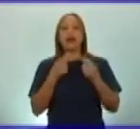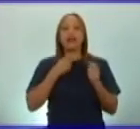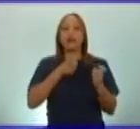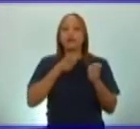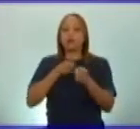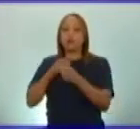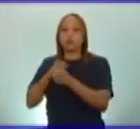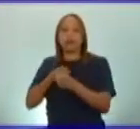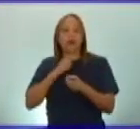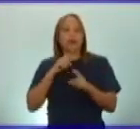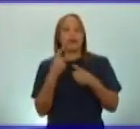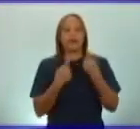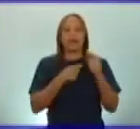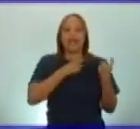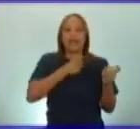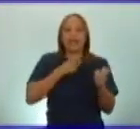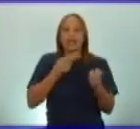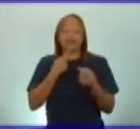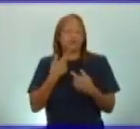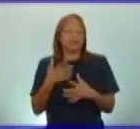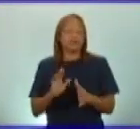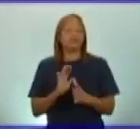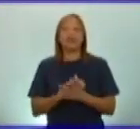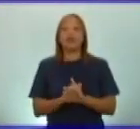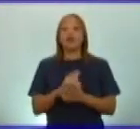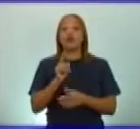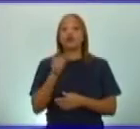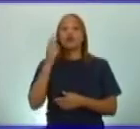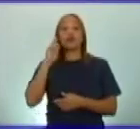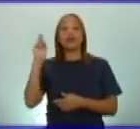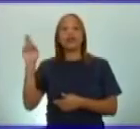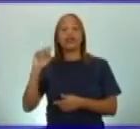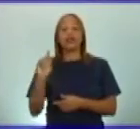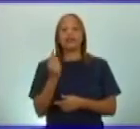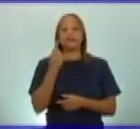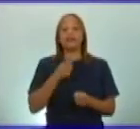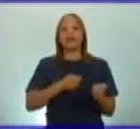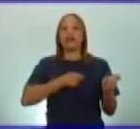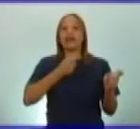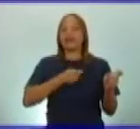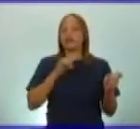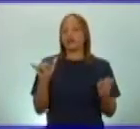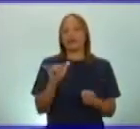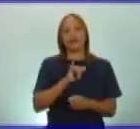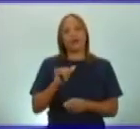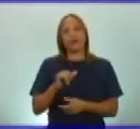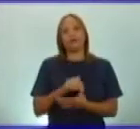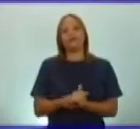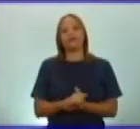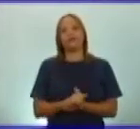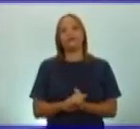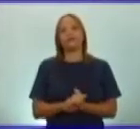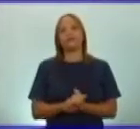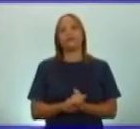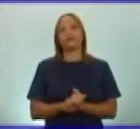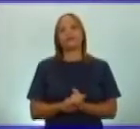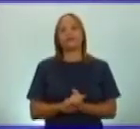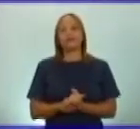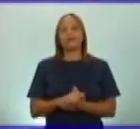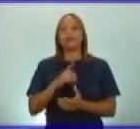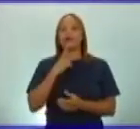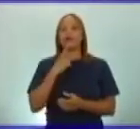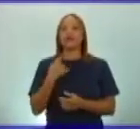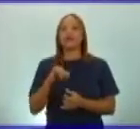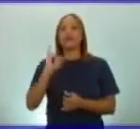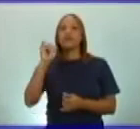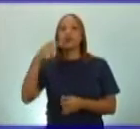armar guerras, incluso injustas. Como ustedes recordarán, esta Primera Guerra Mundial también tuvo ese carácter, un carácter imperialista, por demás injusto,